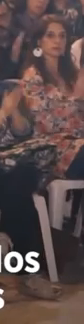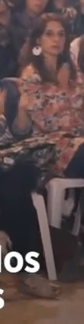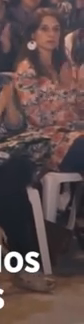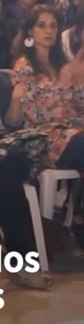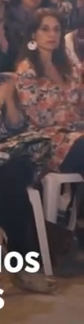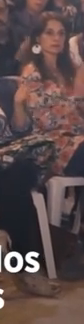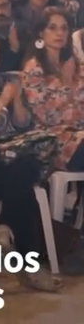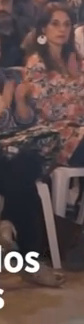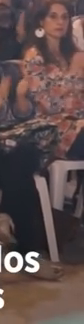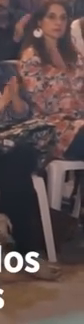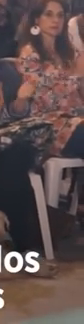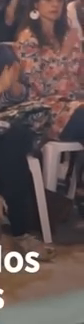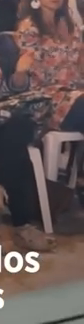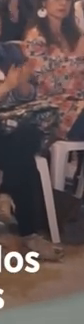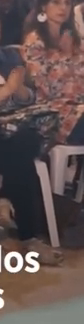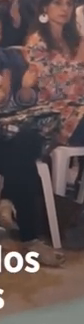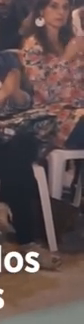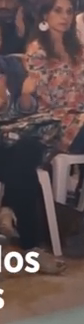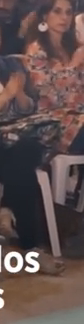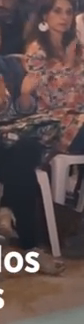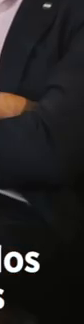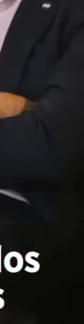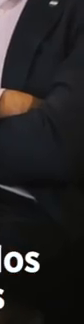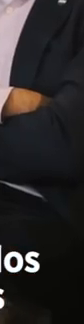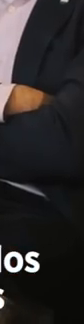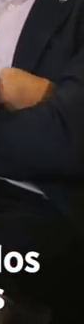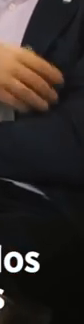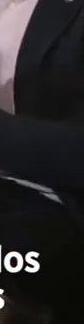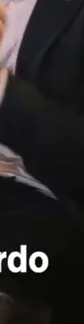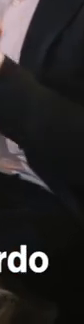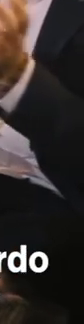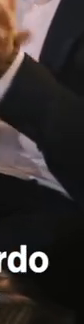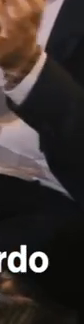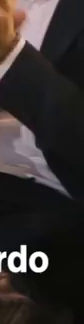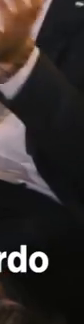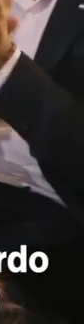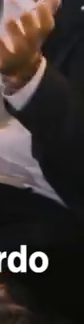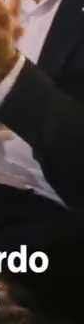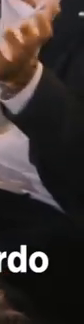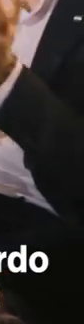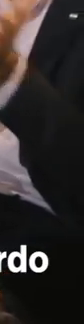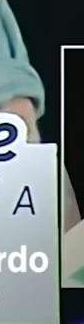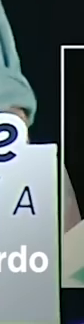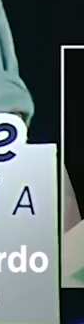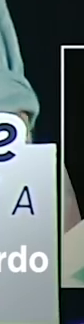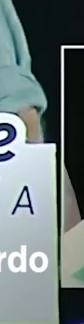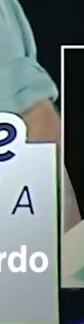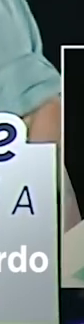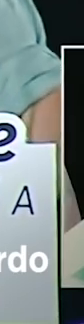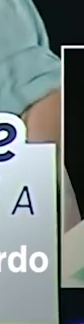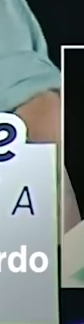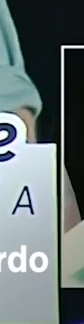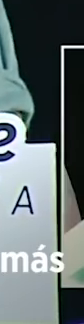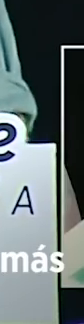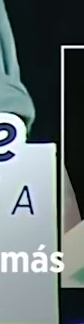movimiento feminista, el país de los ayuntamientos del cambio, el país que nos empujó para llegar a un acuerdo de presupuestos que